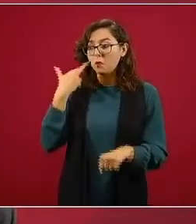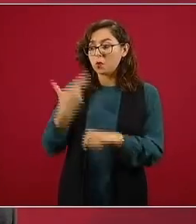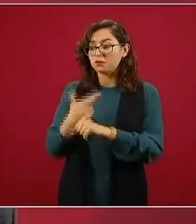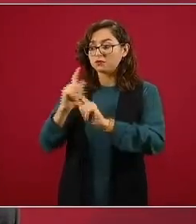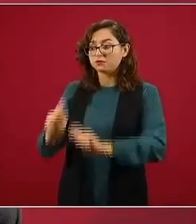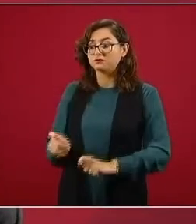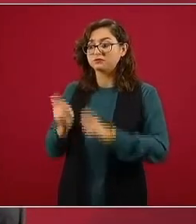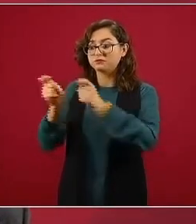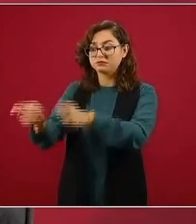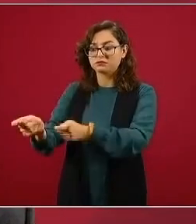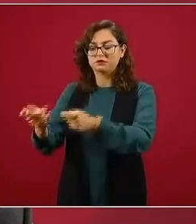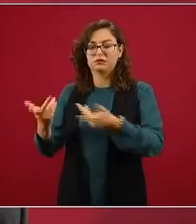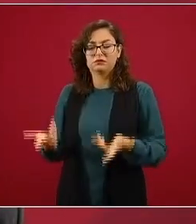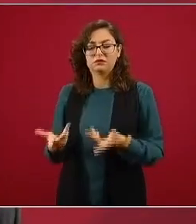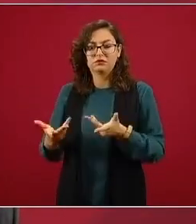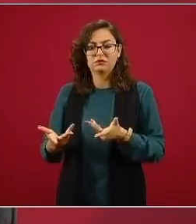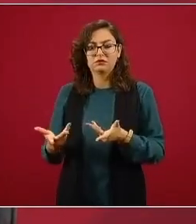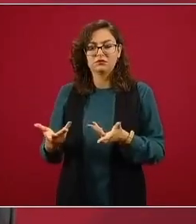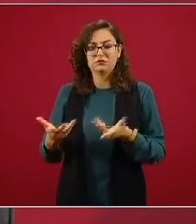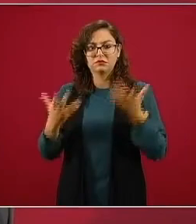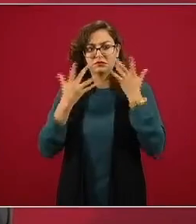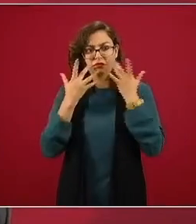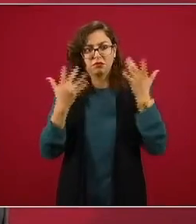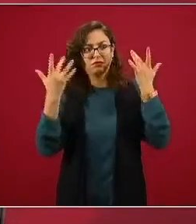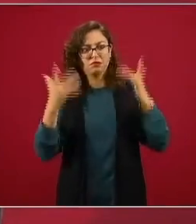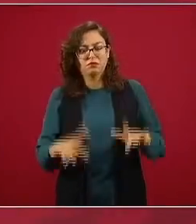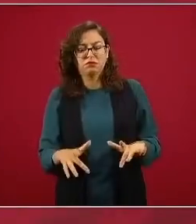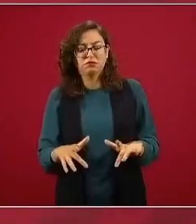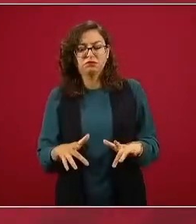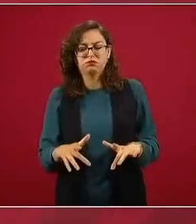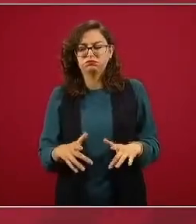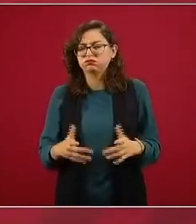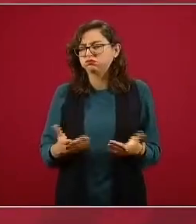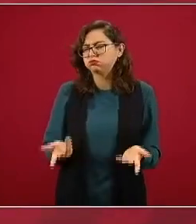pues no tiene por qué renunciar.